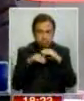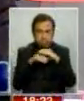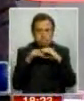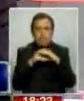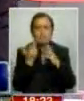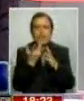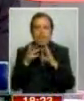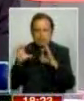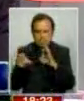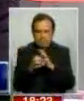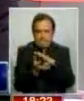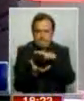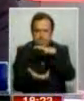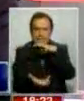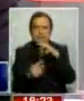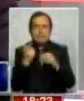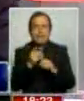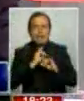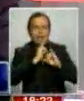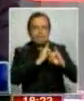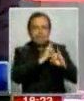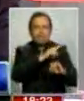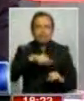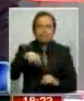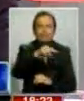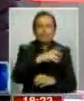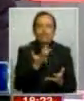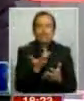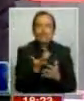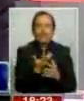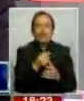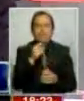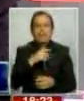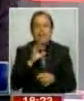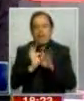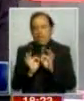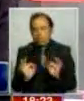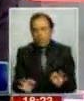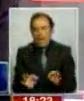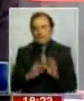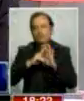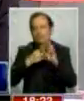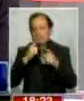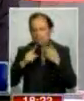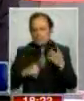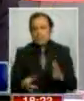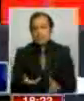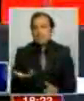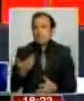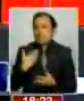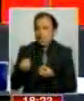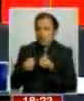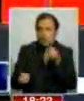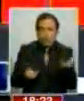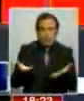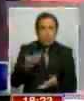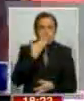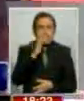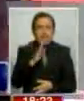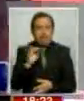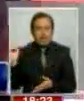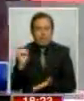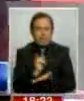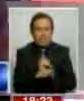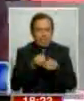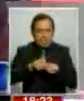educación, fortalecimiento de la salud y otras materias de protección social, y algo bien importante que no me has preguntado. Y mejorar la distribución del ingreso. No,